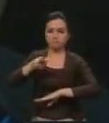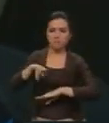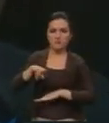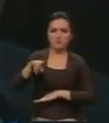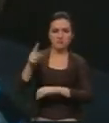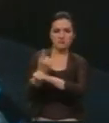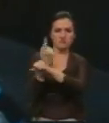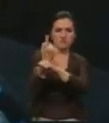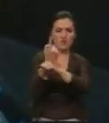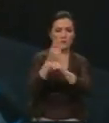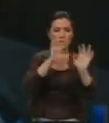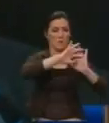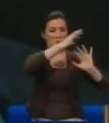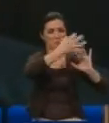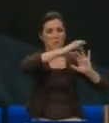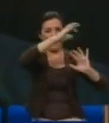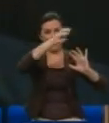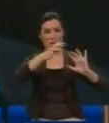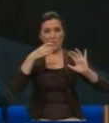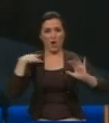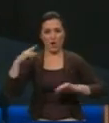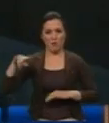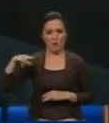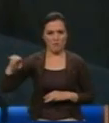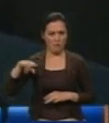estrelló en una